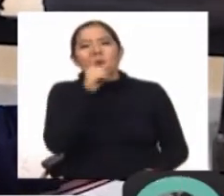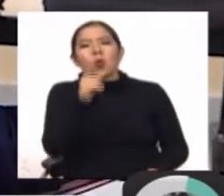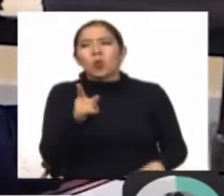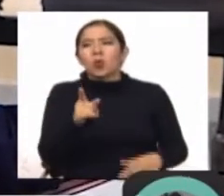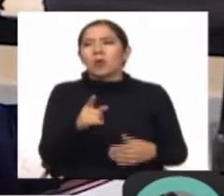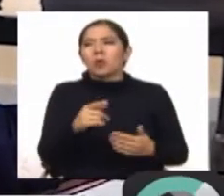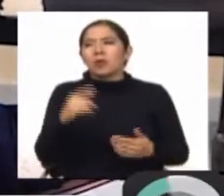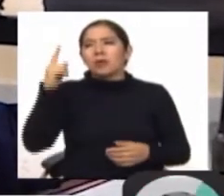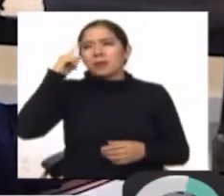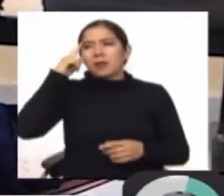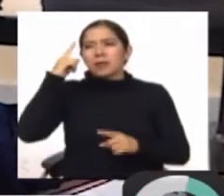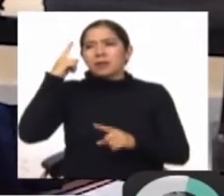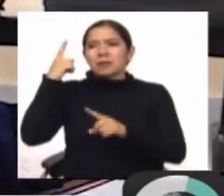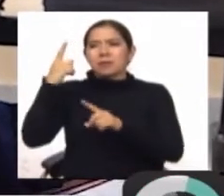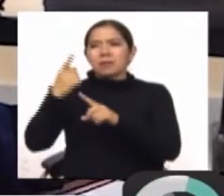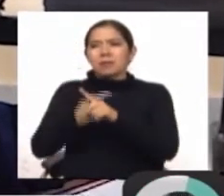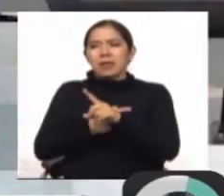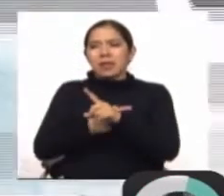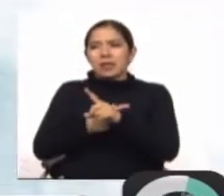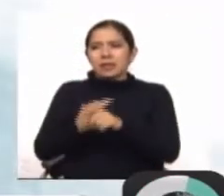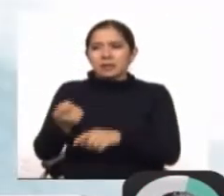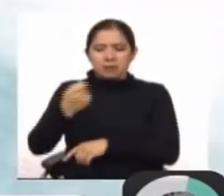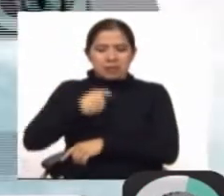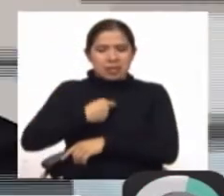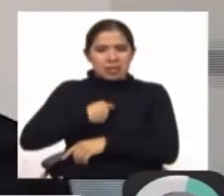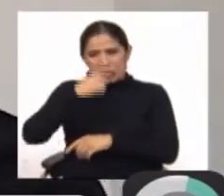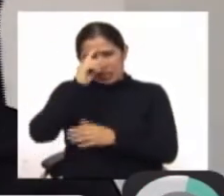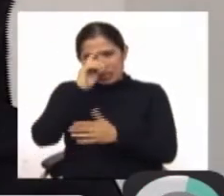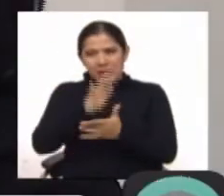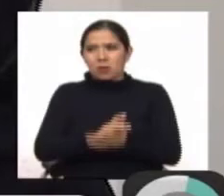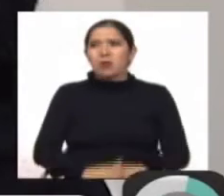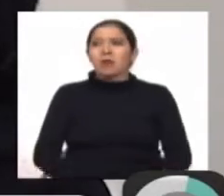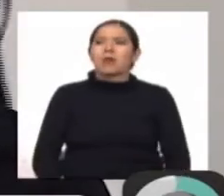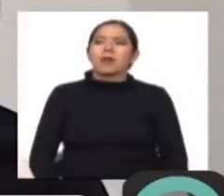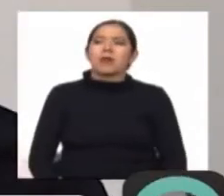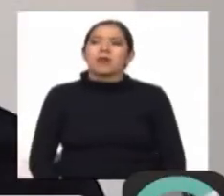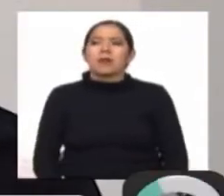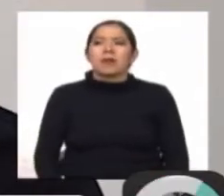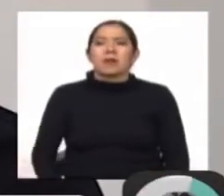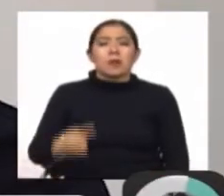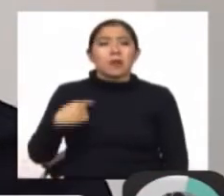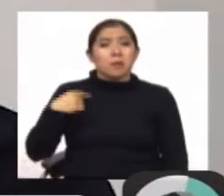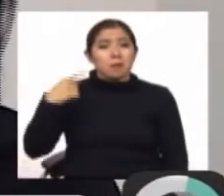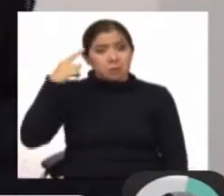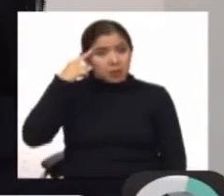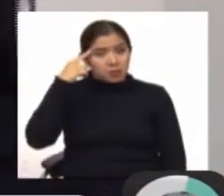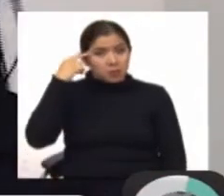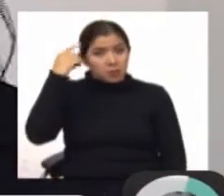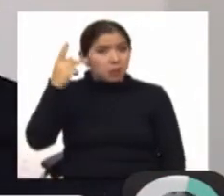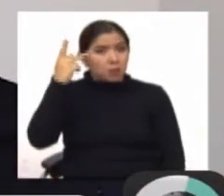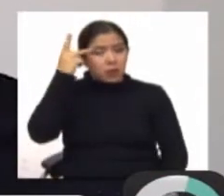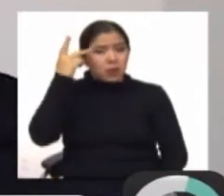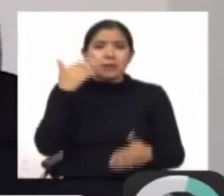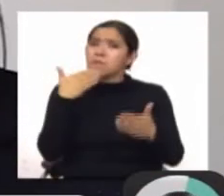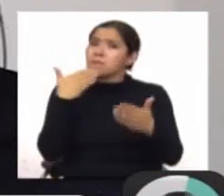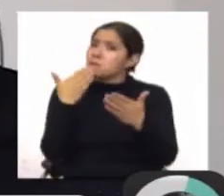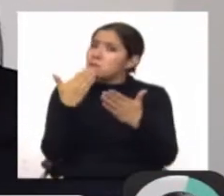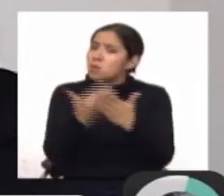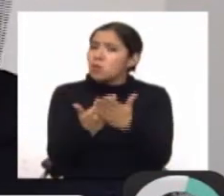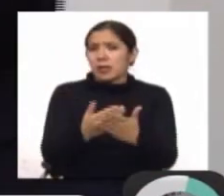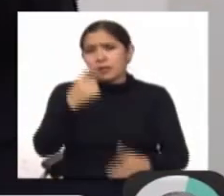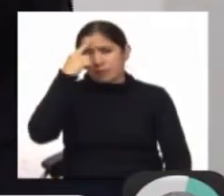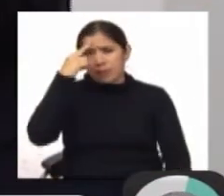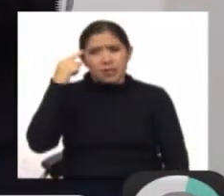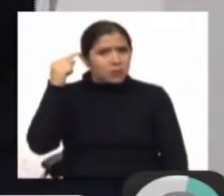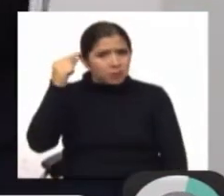algo. Y subsidios igual, creo. Me parece una política muy, muy buena por parte del gobierno. Creo que es